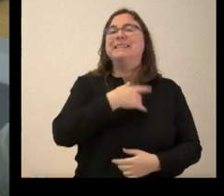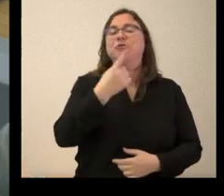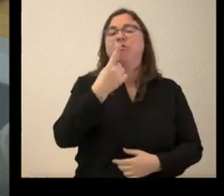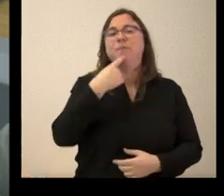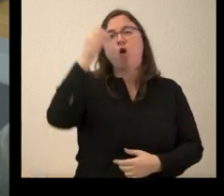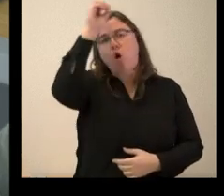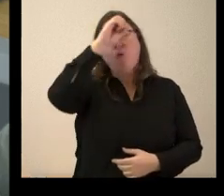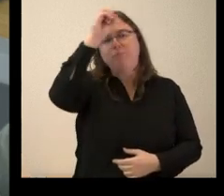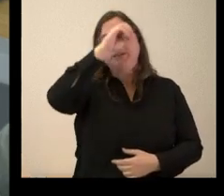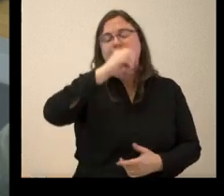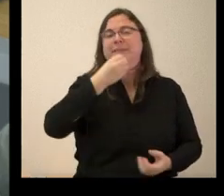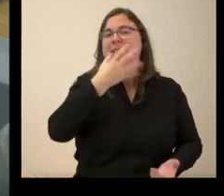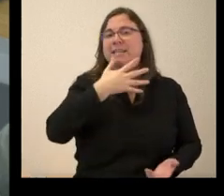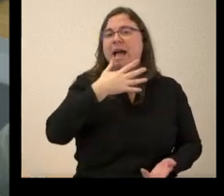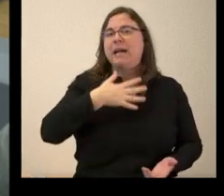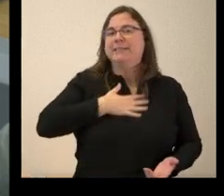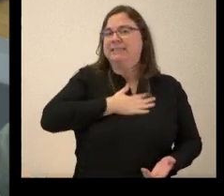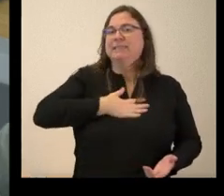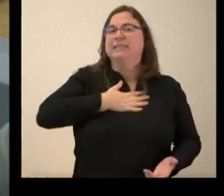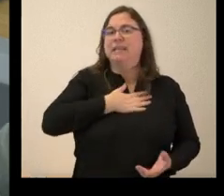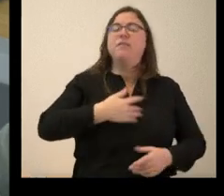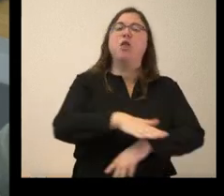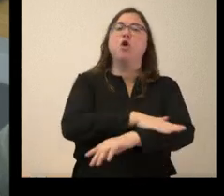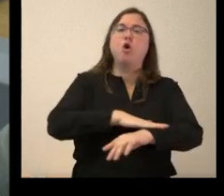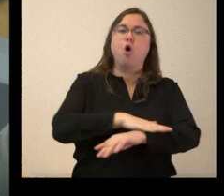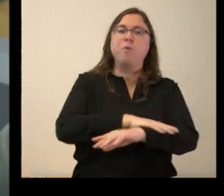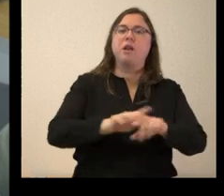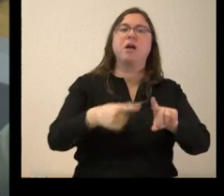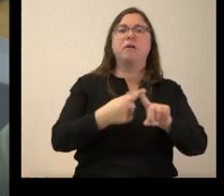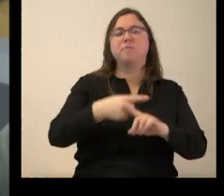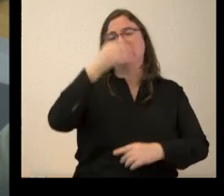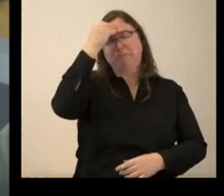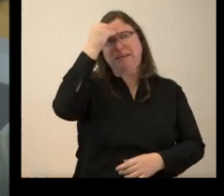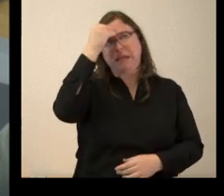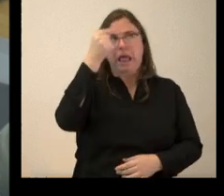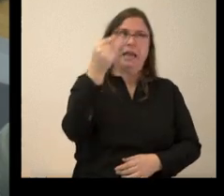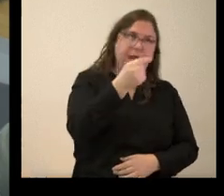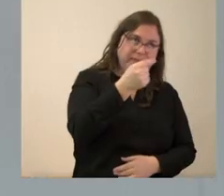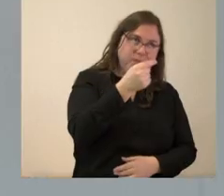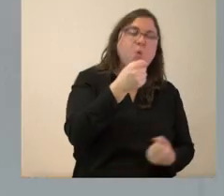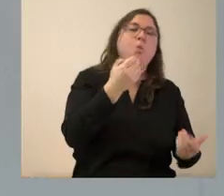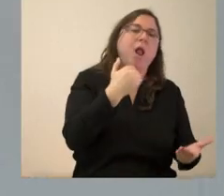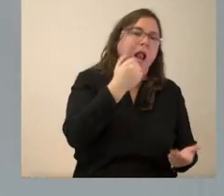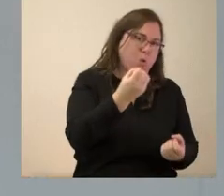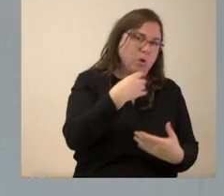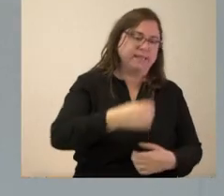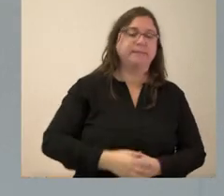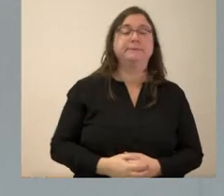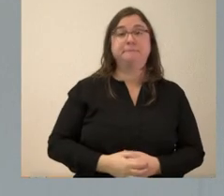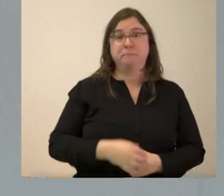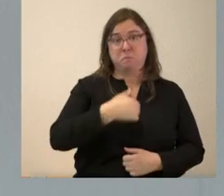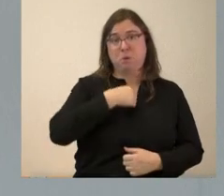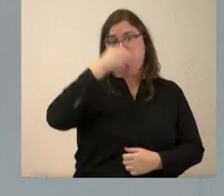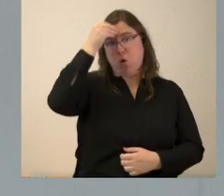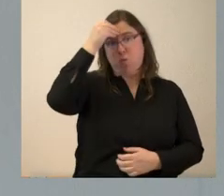de satisfacción de cómo ha funcionado este gobierno y si cree que se han producido algunas sombras y cuáles son Yo creo que la valoración